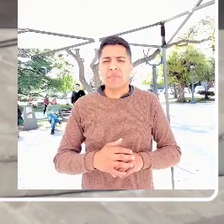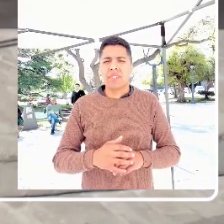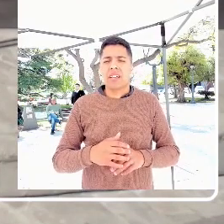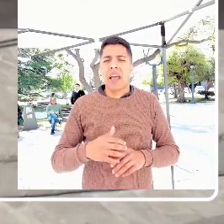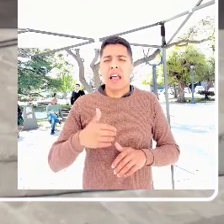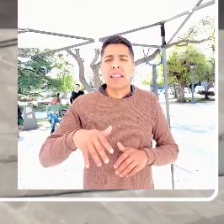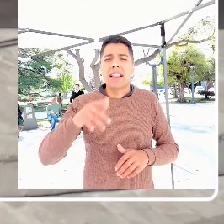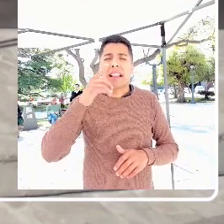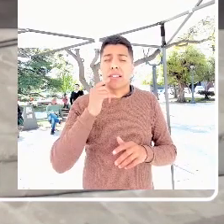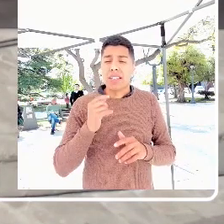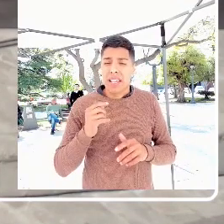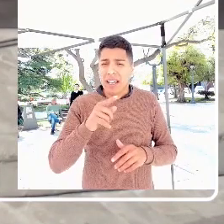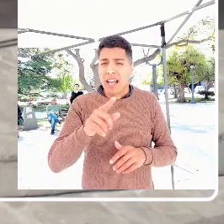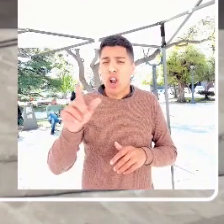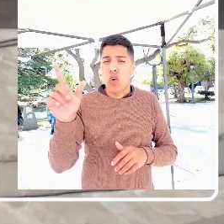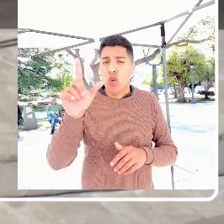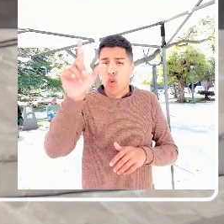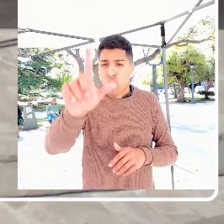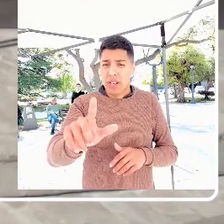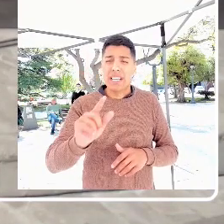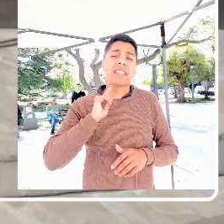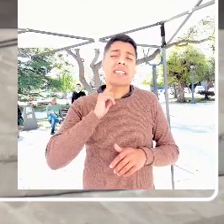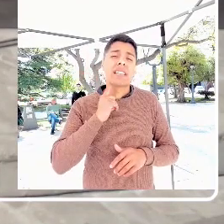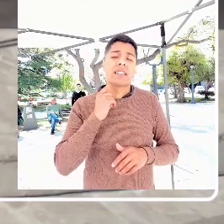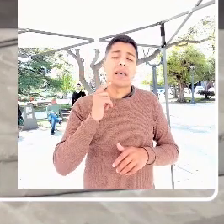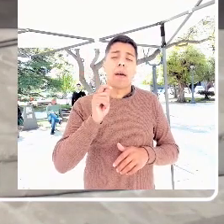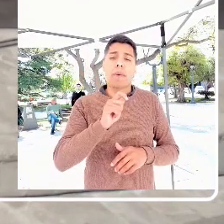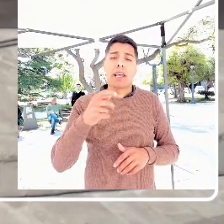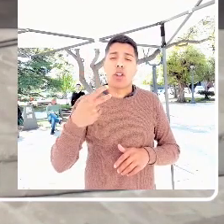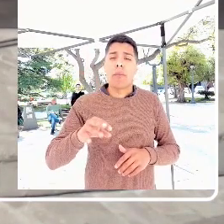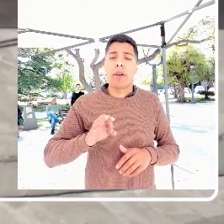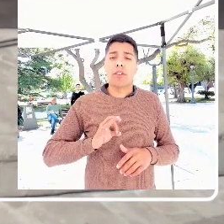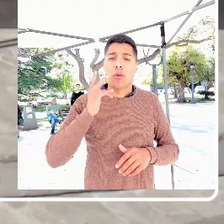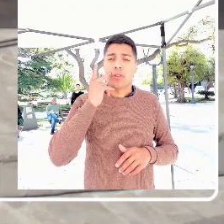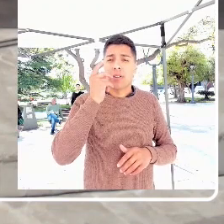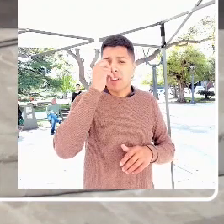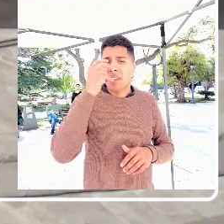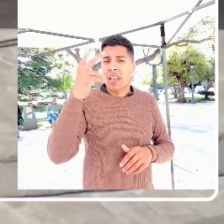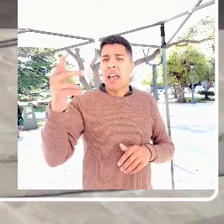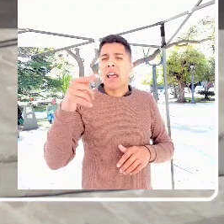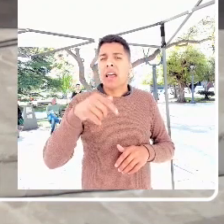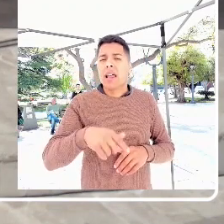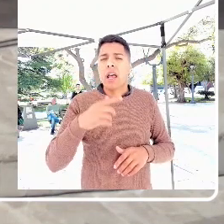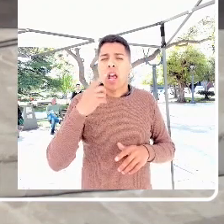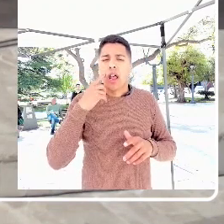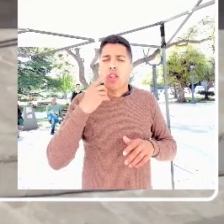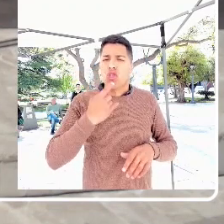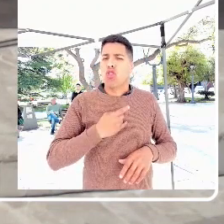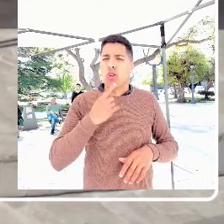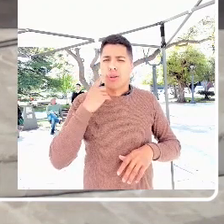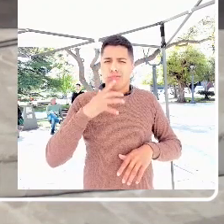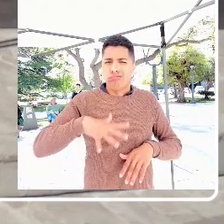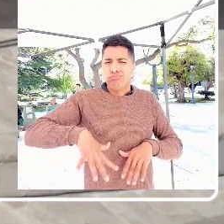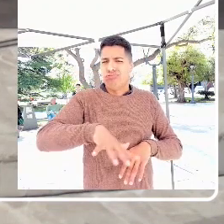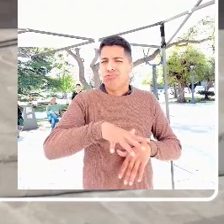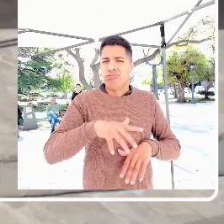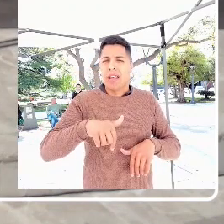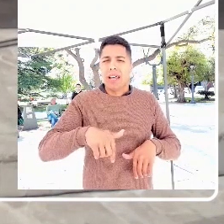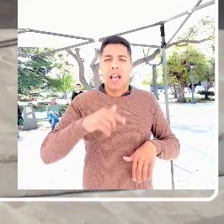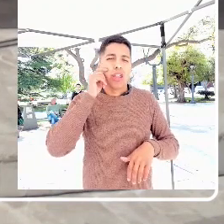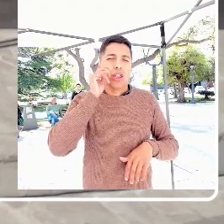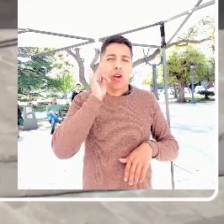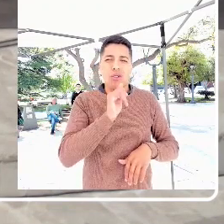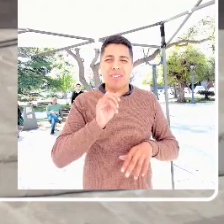a celebrarse el próximo lunes 13 de noviembre del 2023 a las 10 horas en la Plaza Departamental de Godoy Cruz.